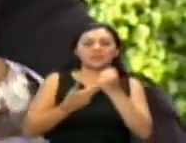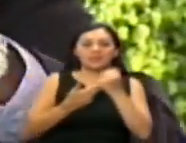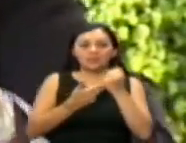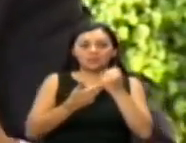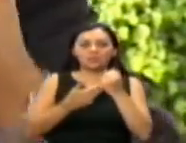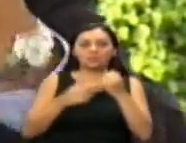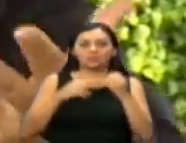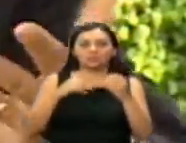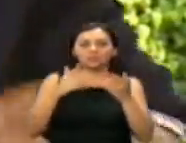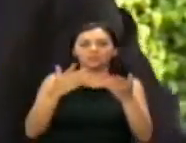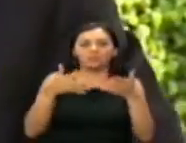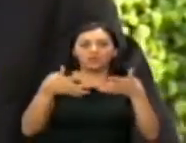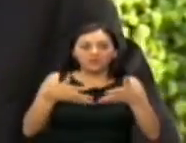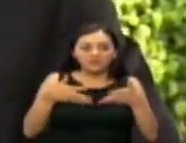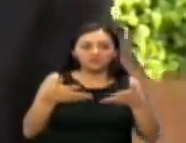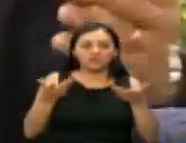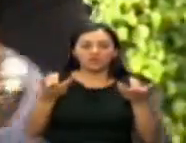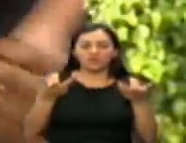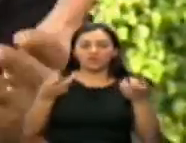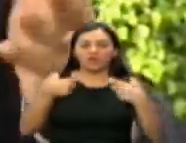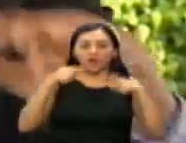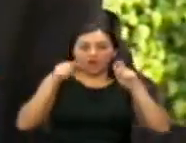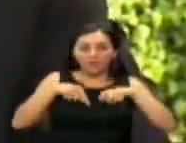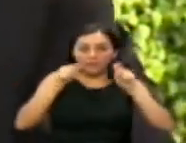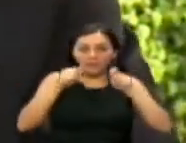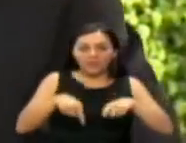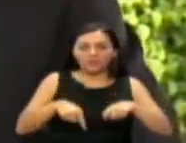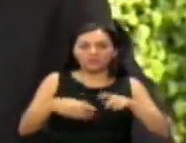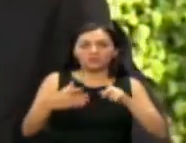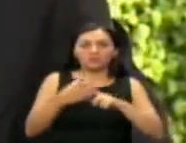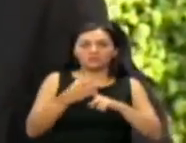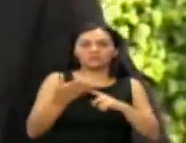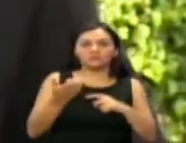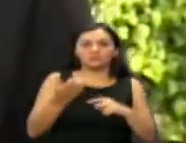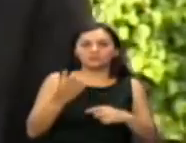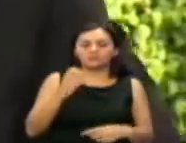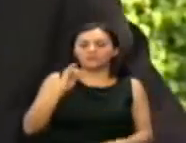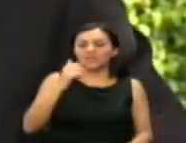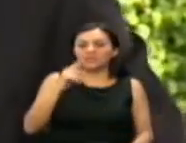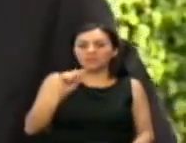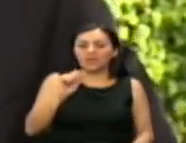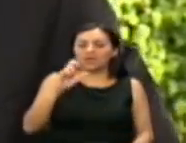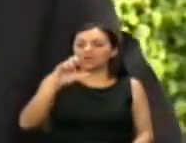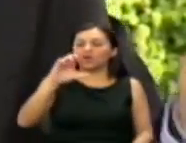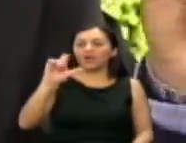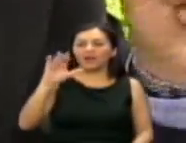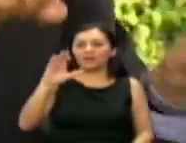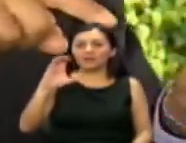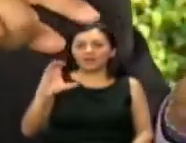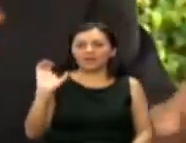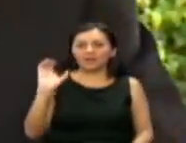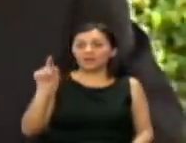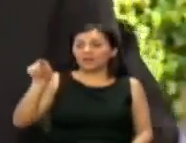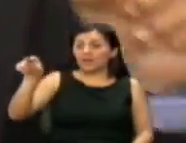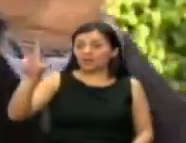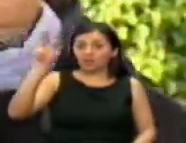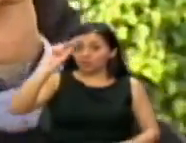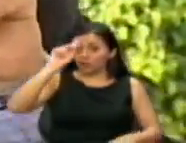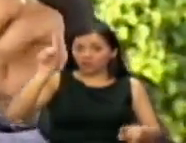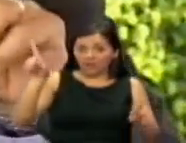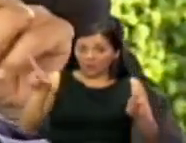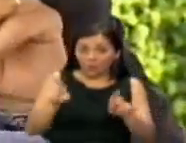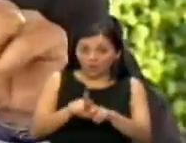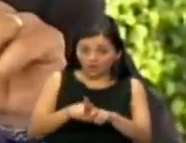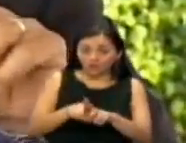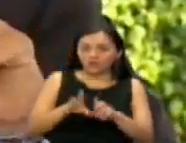profesores, contactos, convenios. Y han conseguido varios convenios. Carnegie Mellon, Caltech, etcétera. Que él no esté de acuerdo, porque el problema